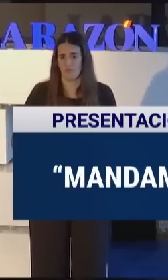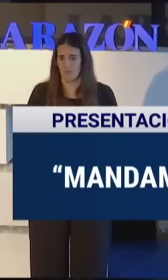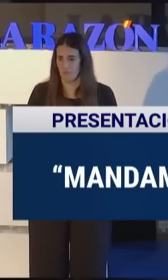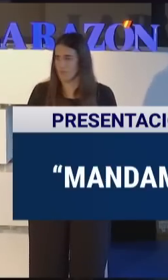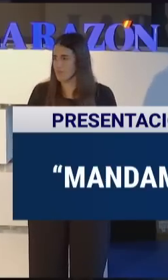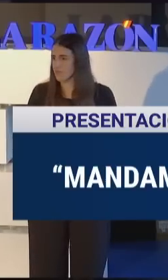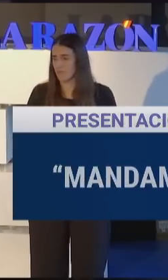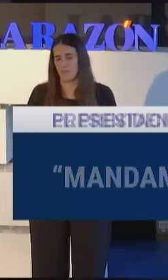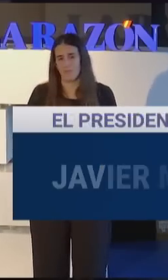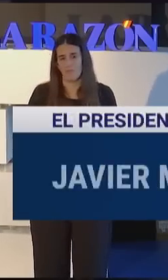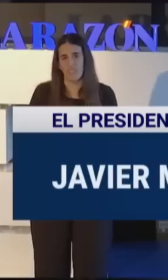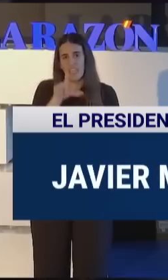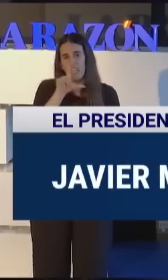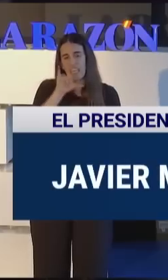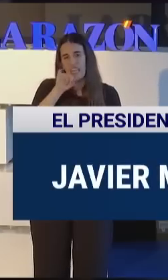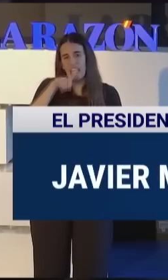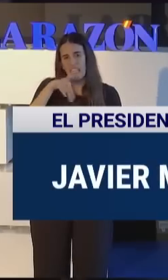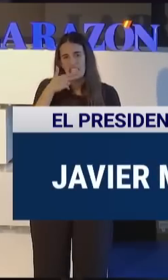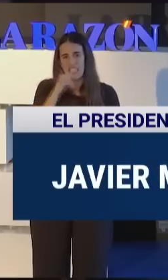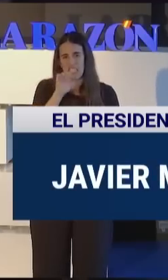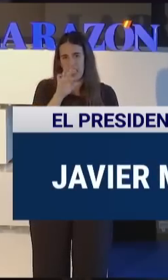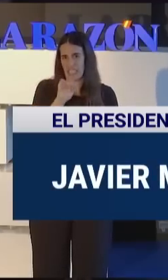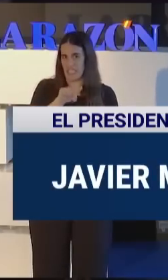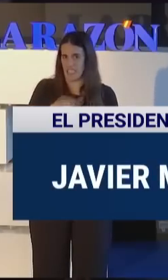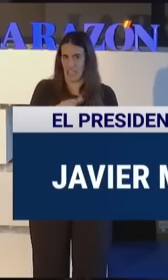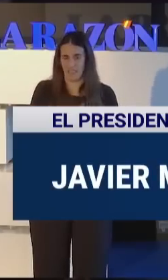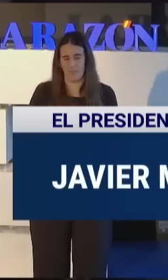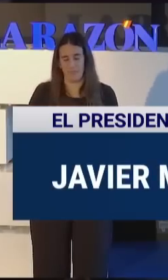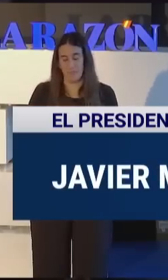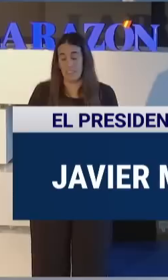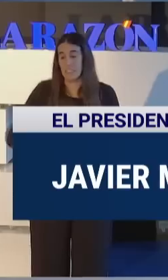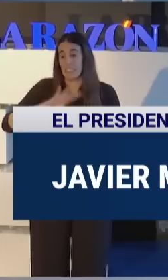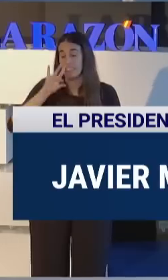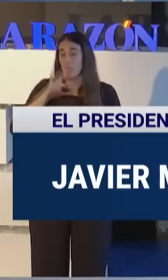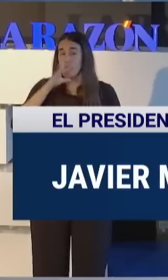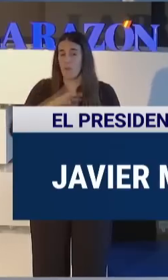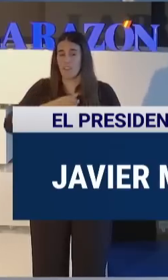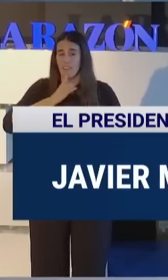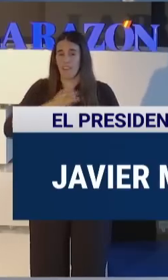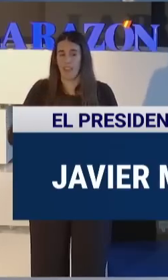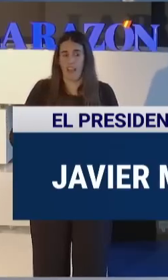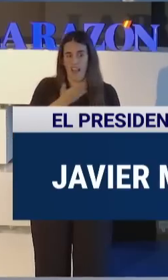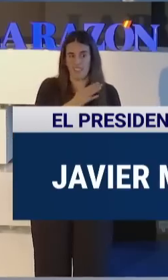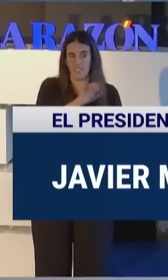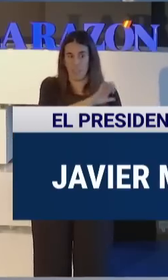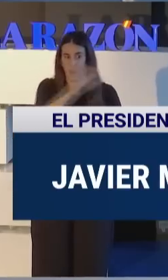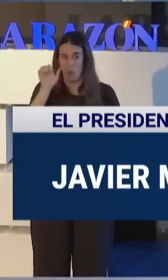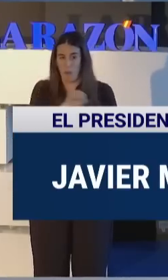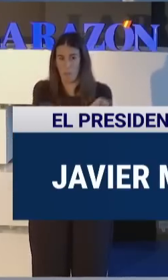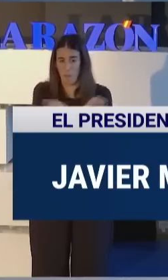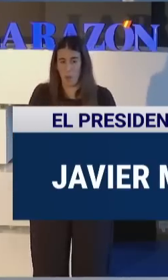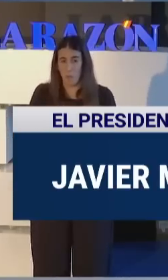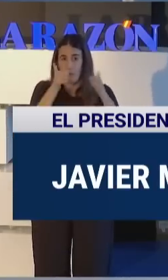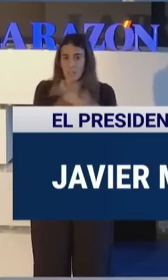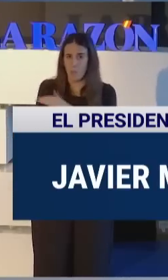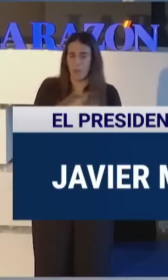grande. Claro, exacto. Porque el punto es que Irlanda, de ser el país más pobre de Europa, hoy tiene un PIB per